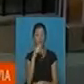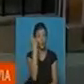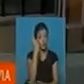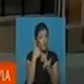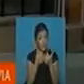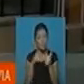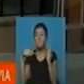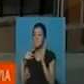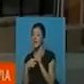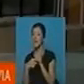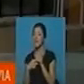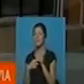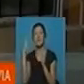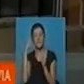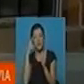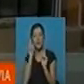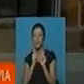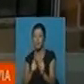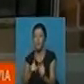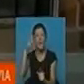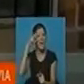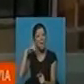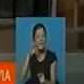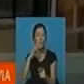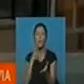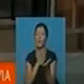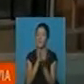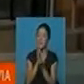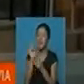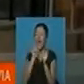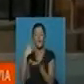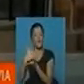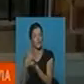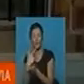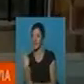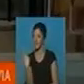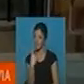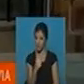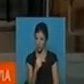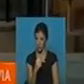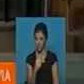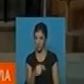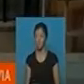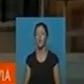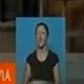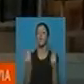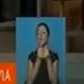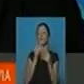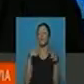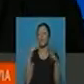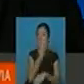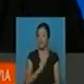pero hay rechazo a esta idea de el Evo para siempre, ¿no? Y creo que desde sectores del gobierno se ha estimulado mucho esa idea, que el único que puede